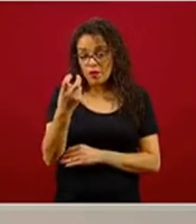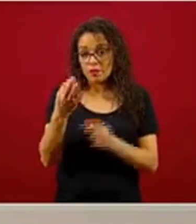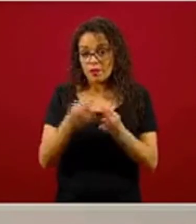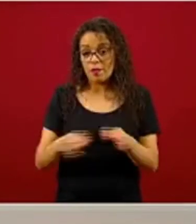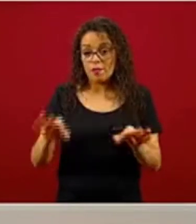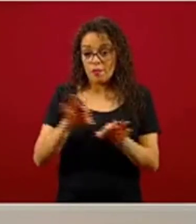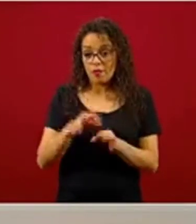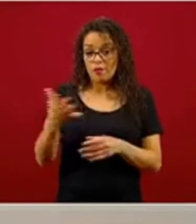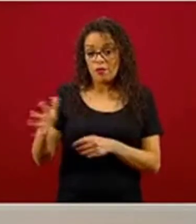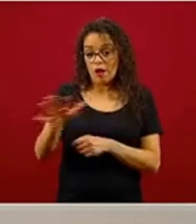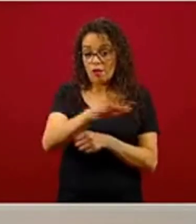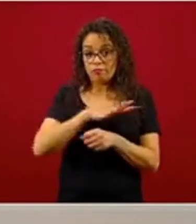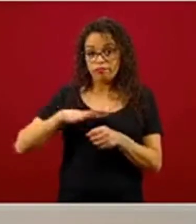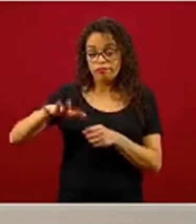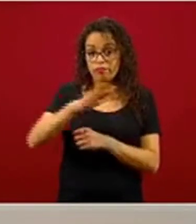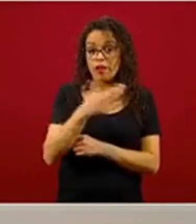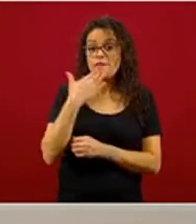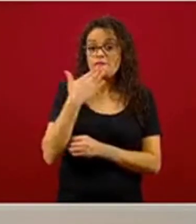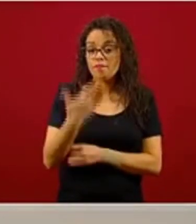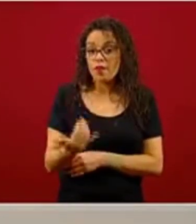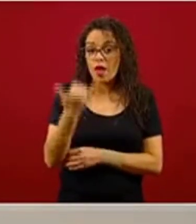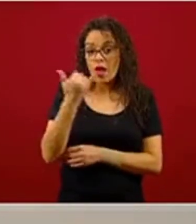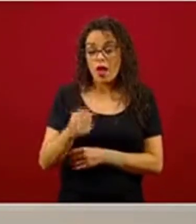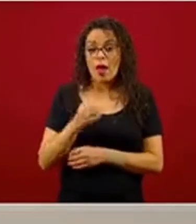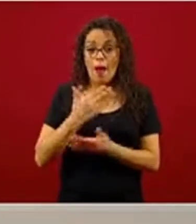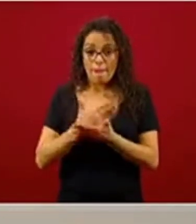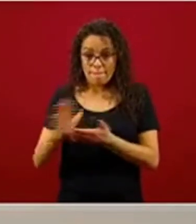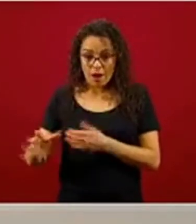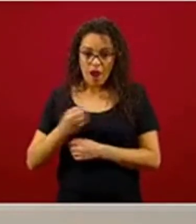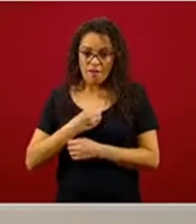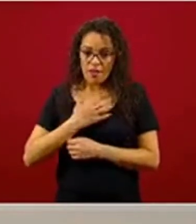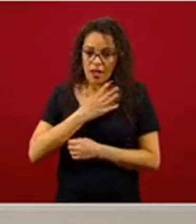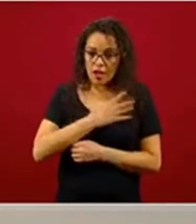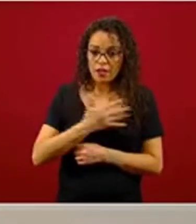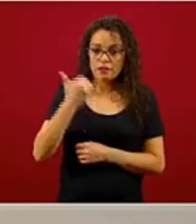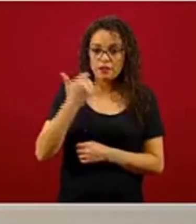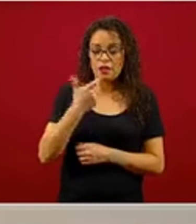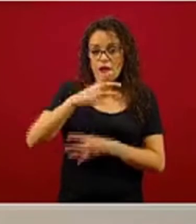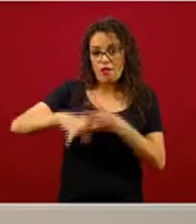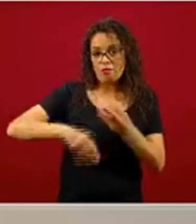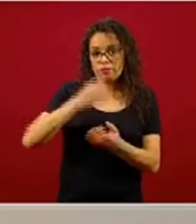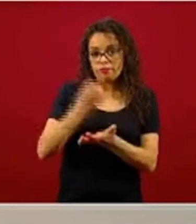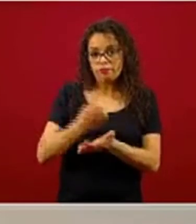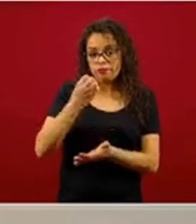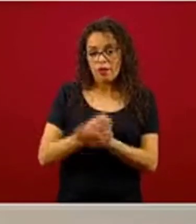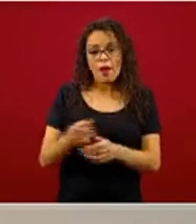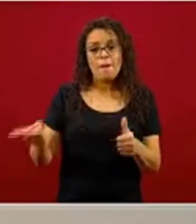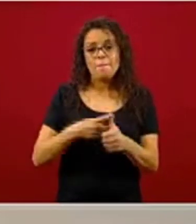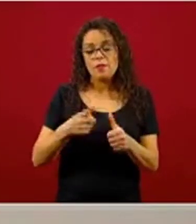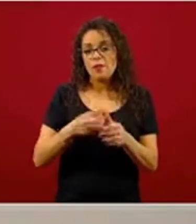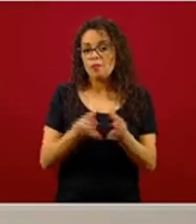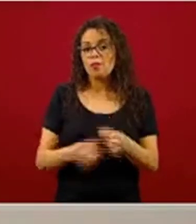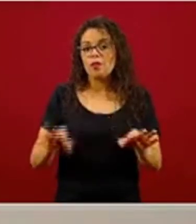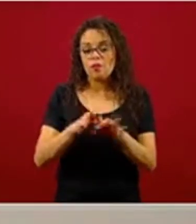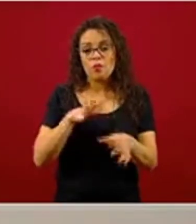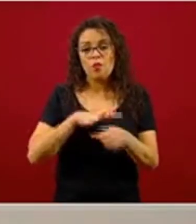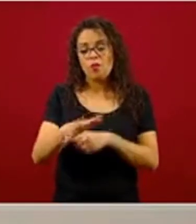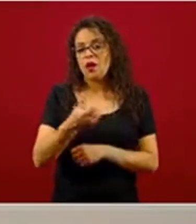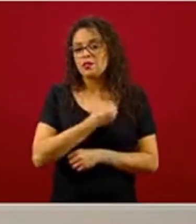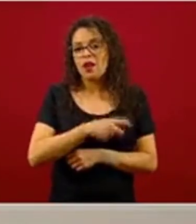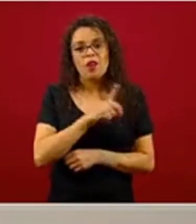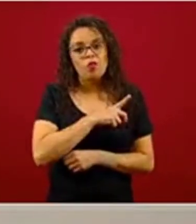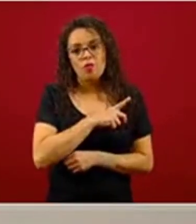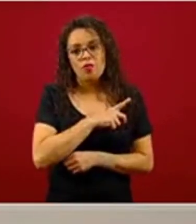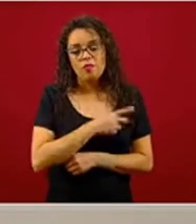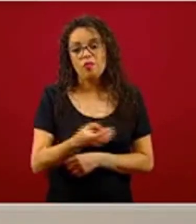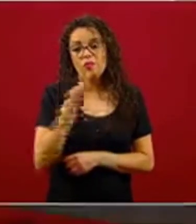está ponderando, además del bienestar y la economía, es por encima de todo la salud. Entonces, por eso es que se tiene que hacer